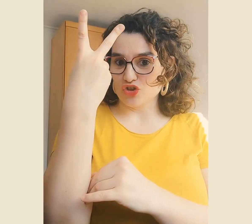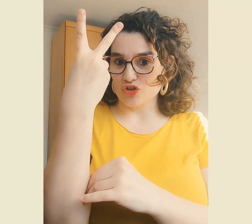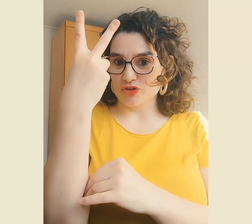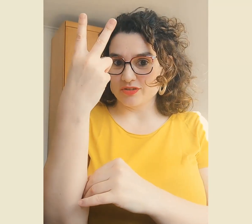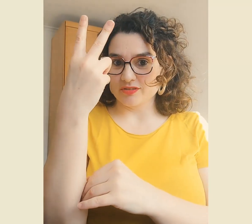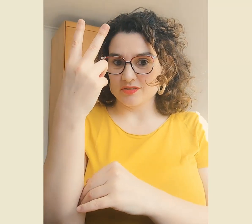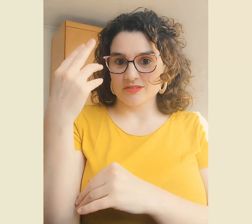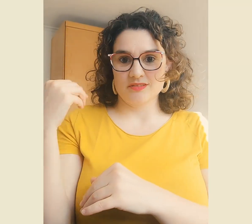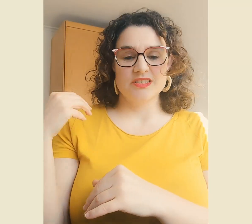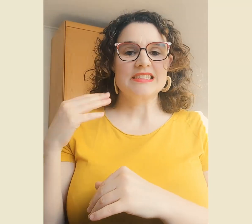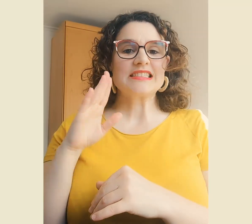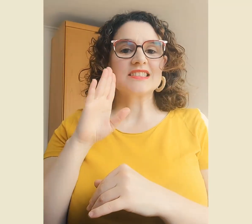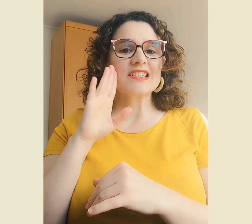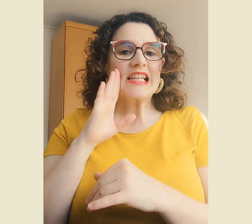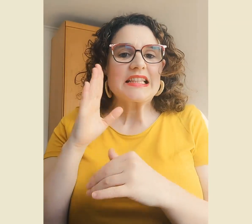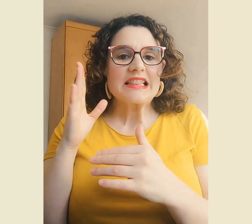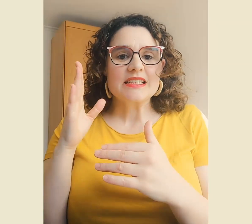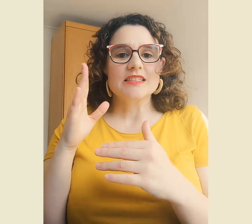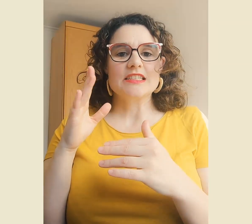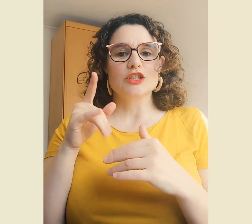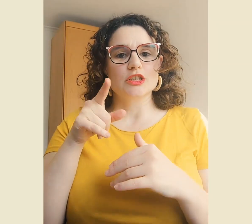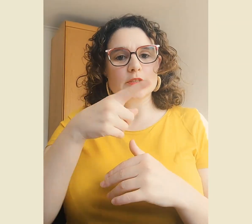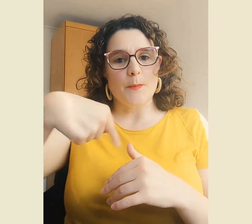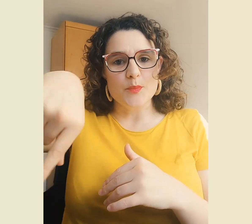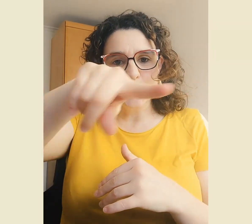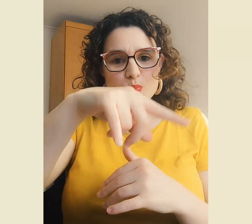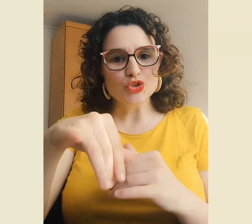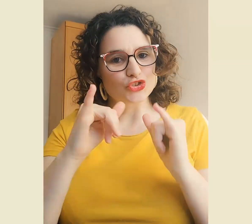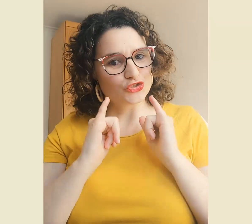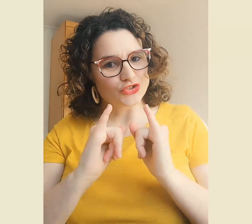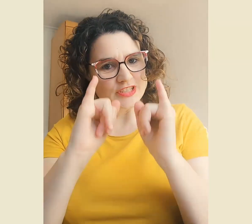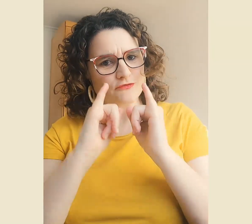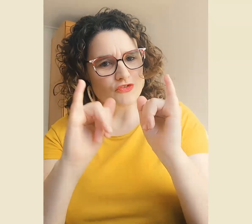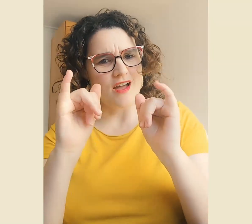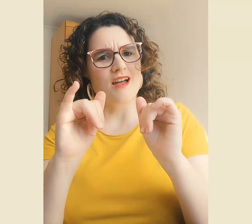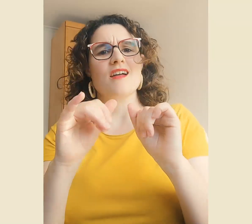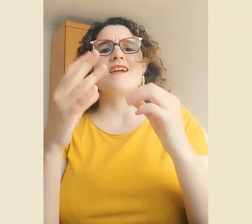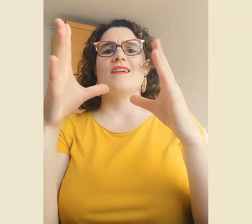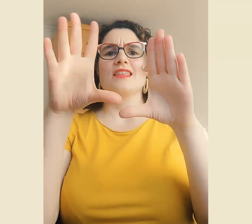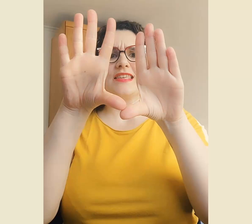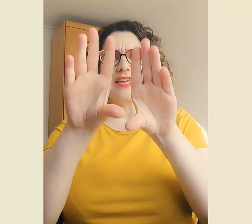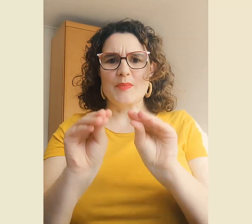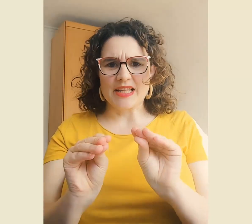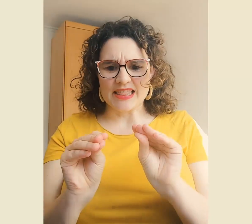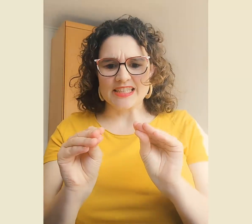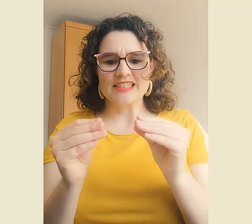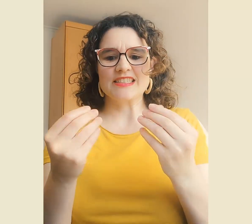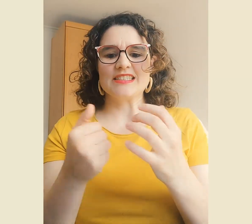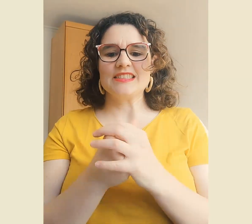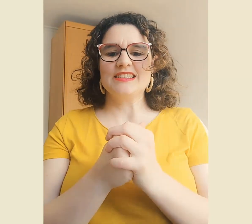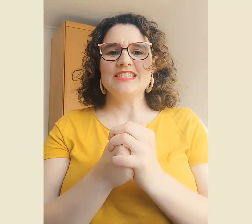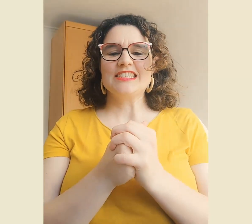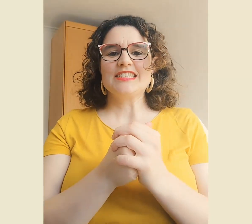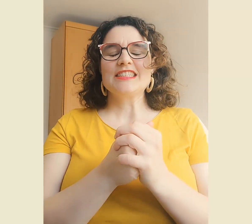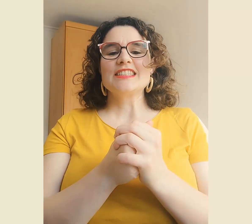Espero que hayáis disfrutado de las dos primeras ponencias, de la jornada y del descanso.